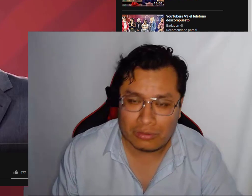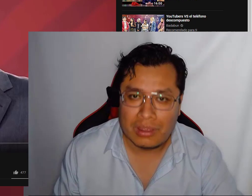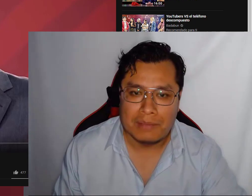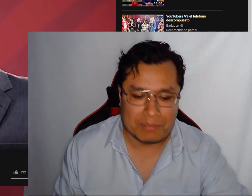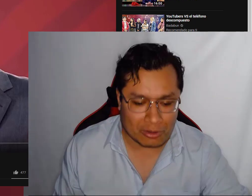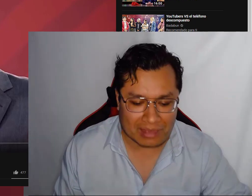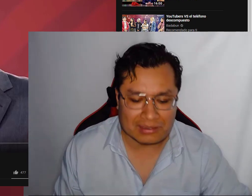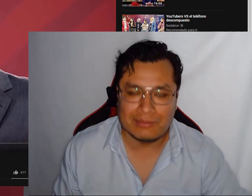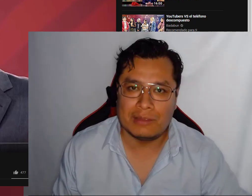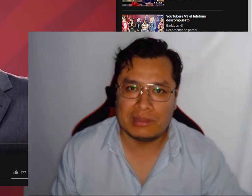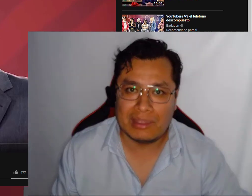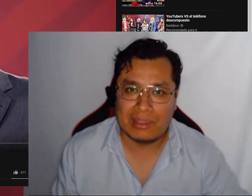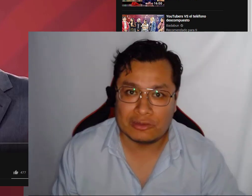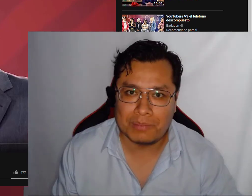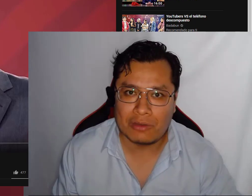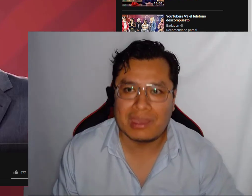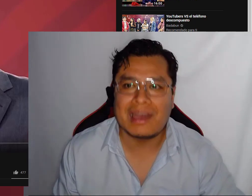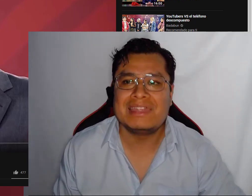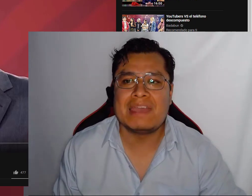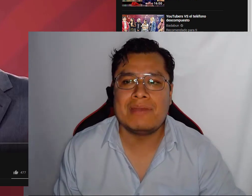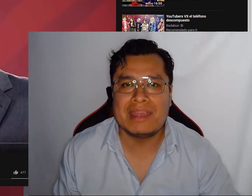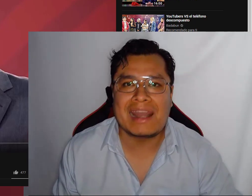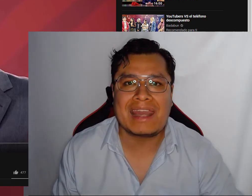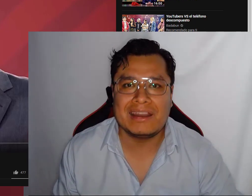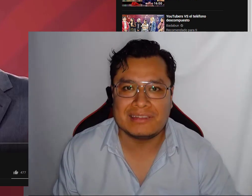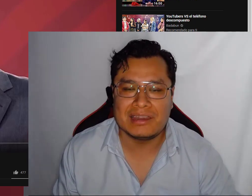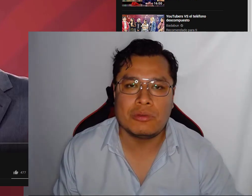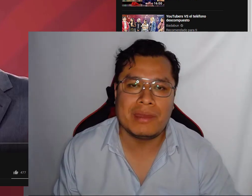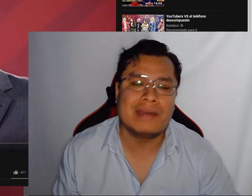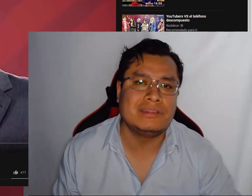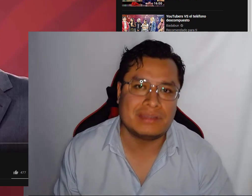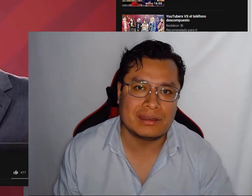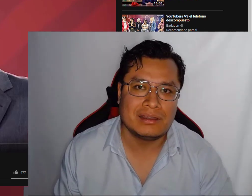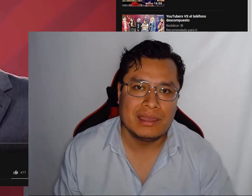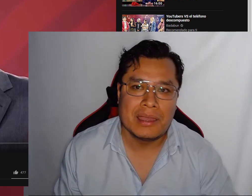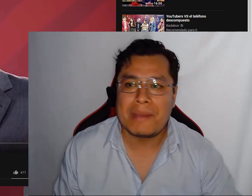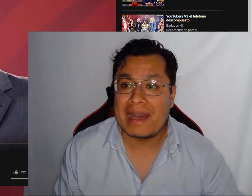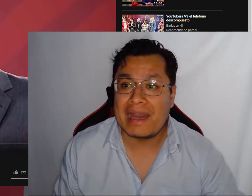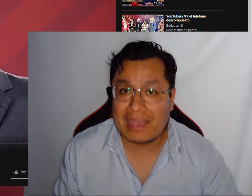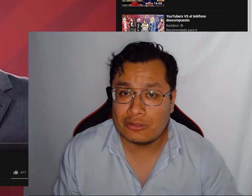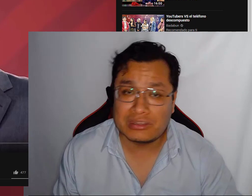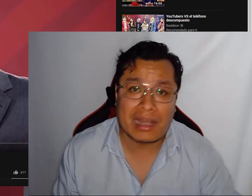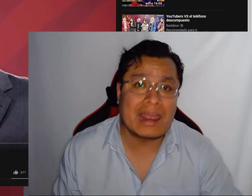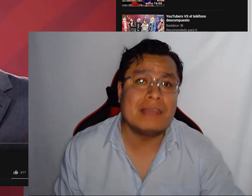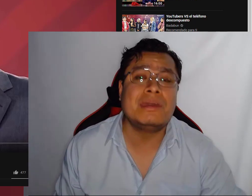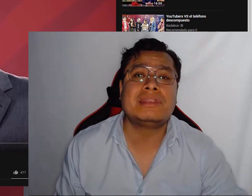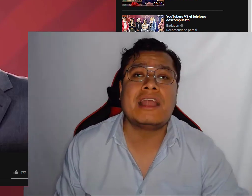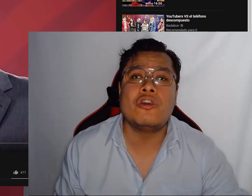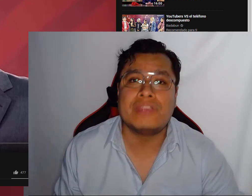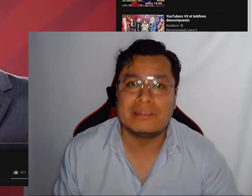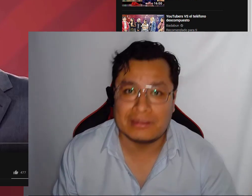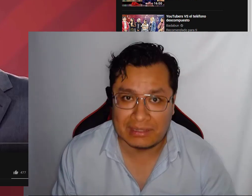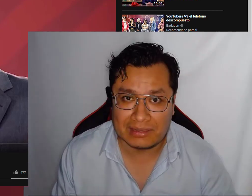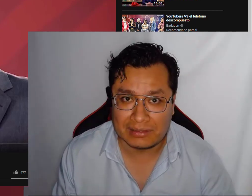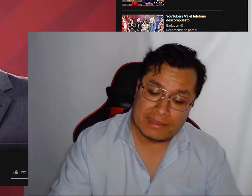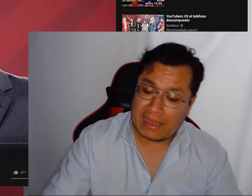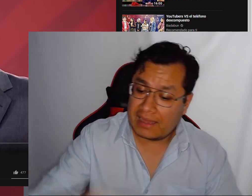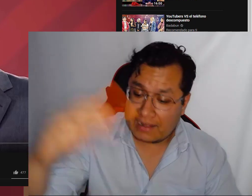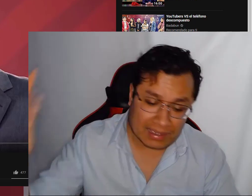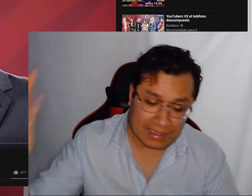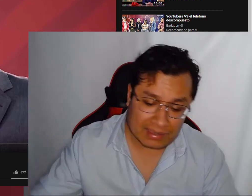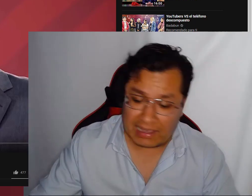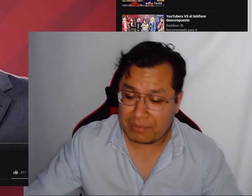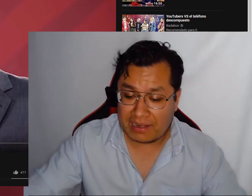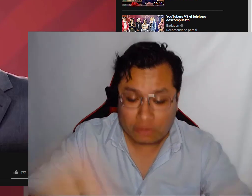como todo pero es a nivel ni versión pedagógica debería regresar y volver a existir para aquellos que realmente lo necesitan